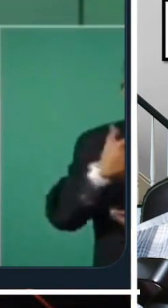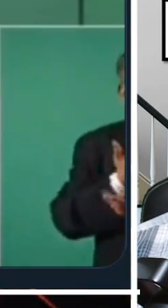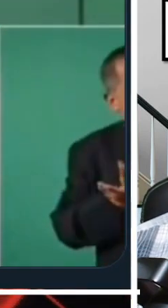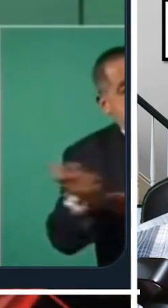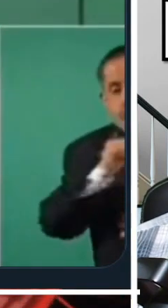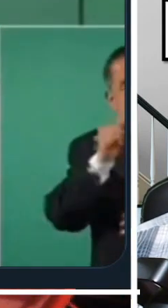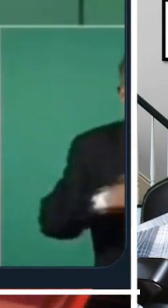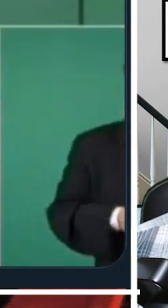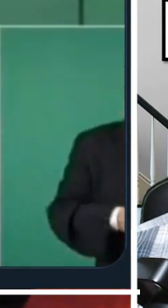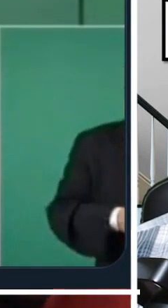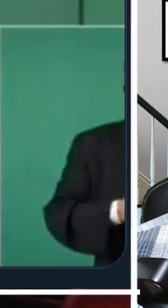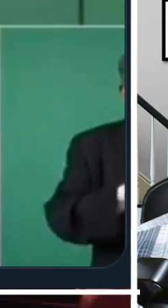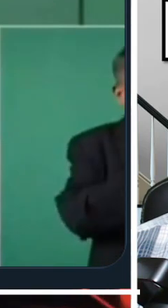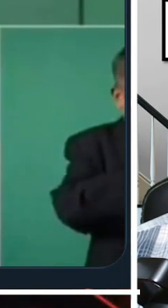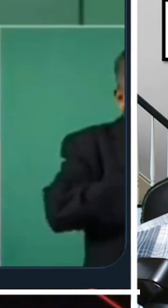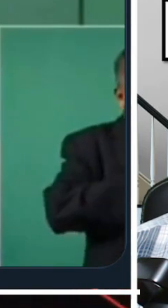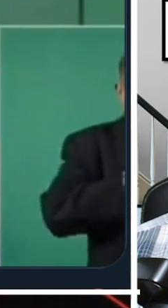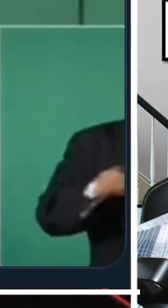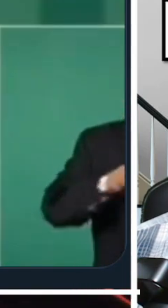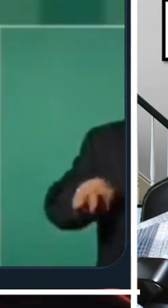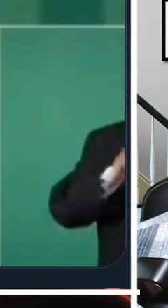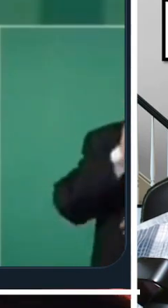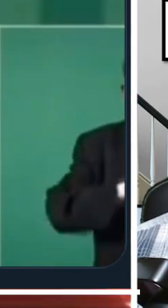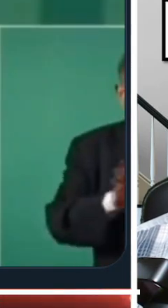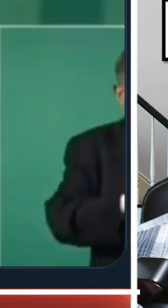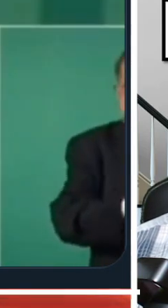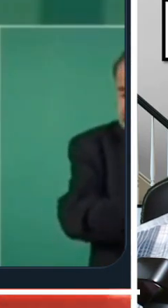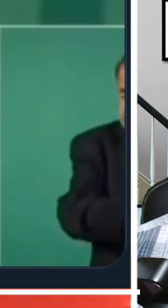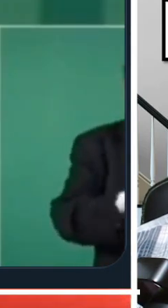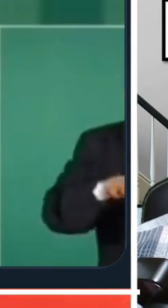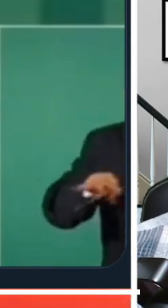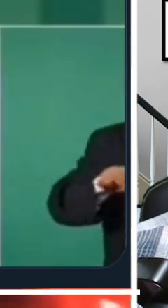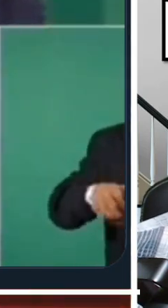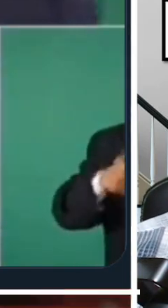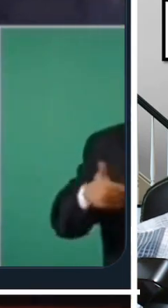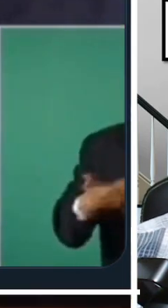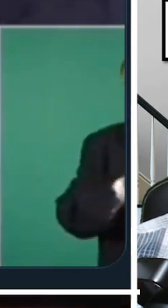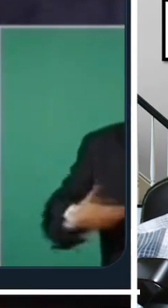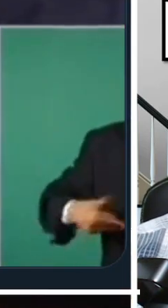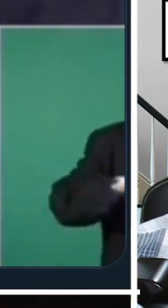información. Ya sabes, si te gustó, suscríbete a este canal y nos vemos en el próximo video.